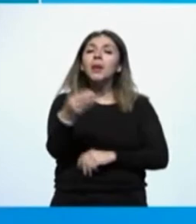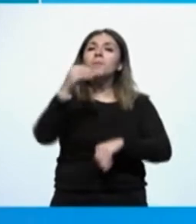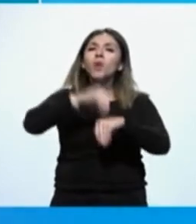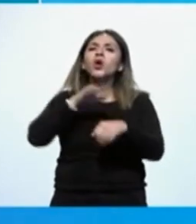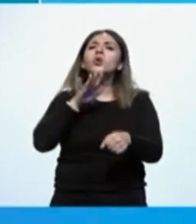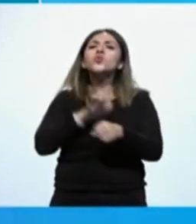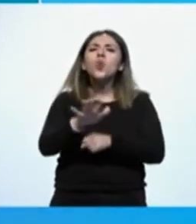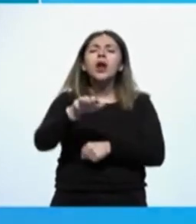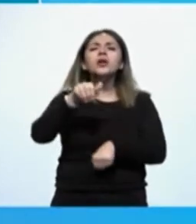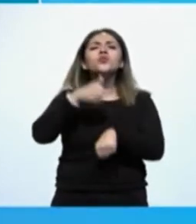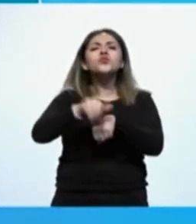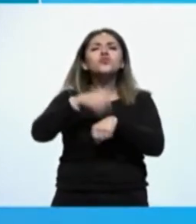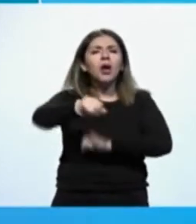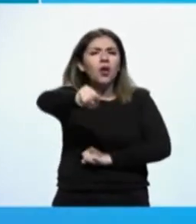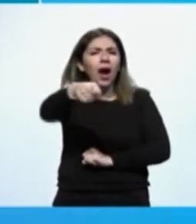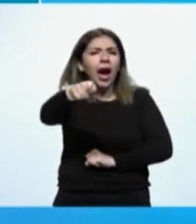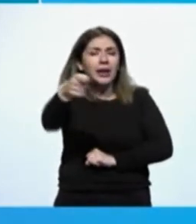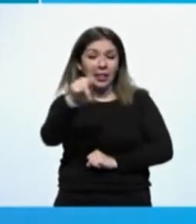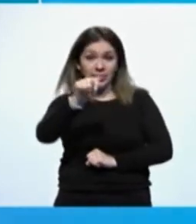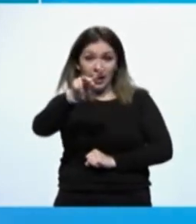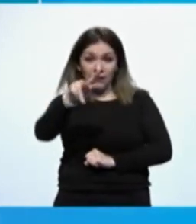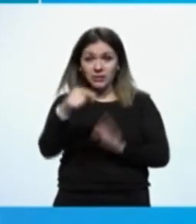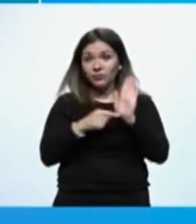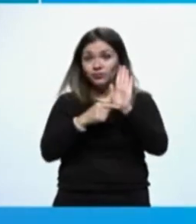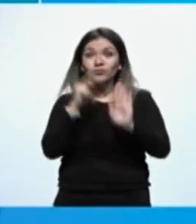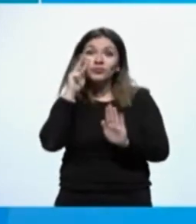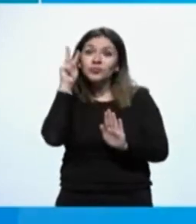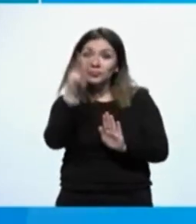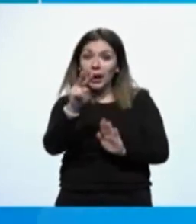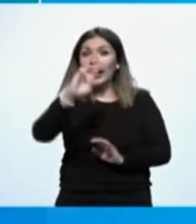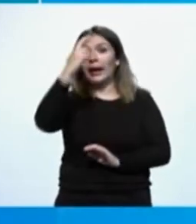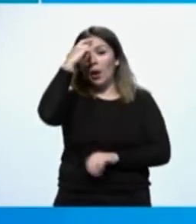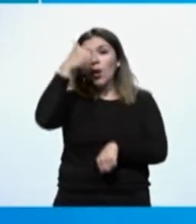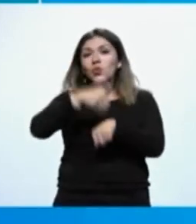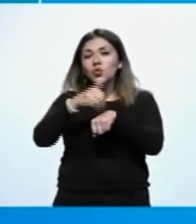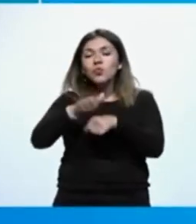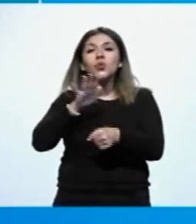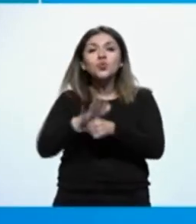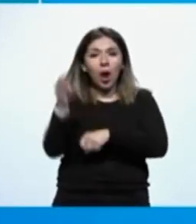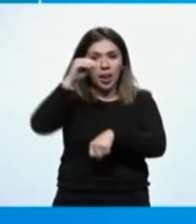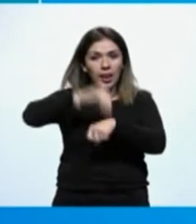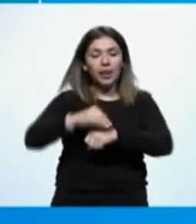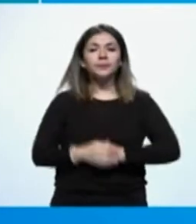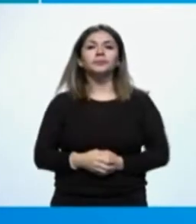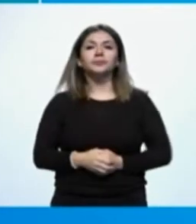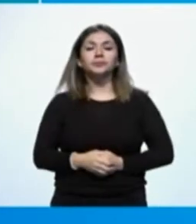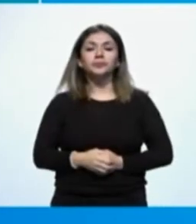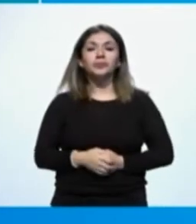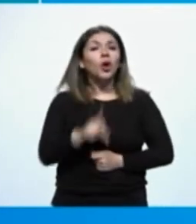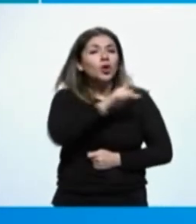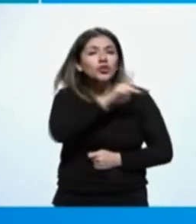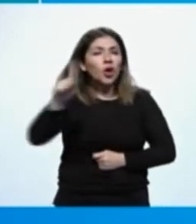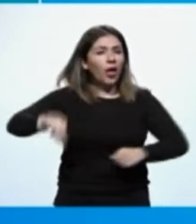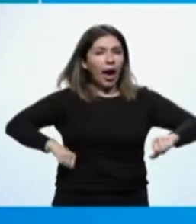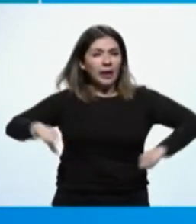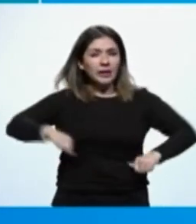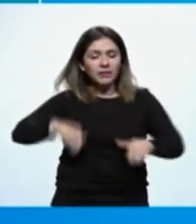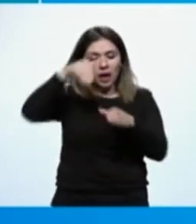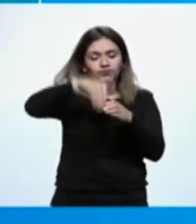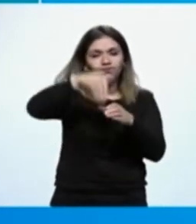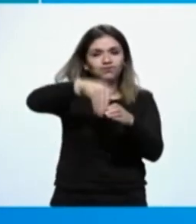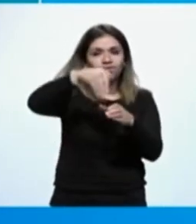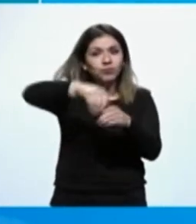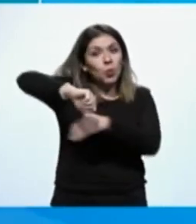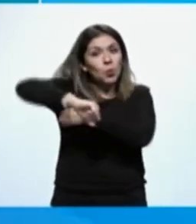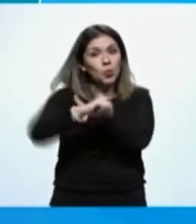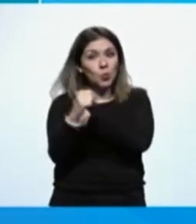viste el programa. Si fue por televisión, recuerda poner el canal. Integra tus trabajos en el folder